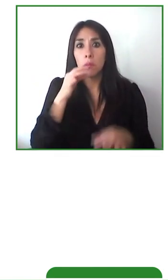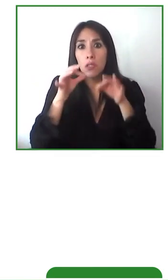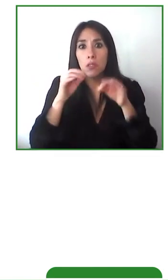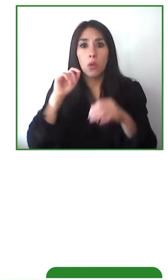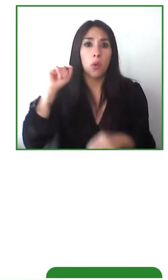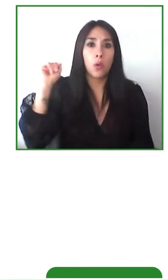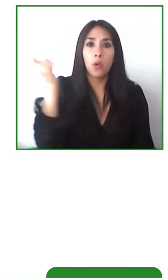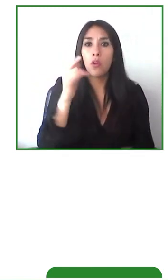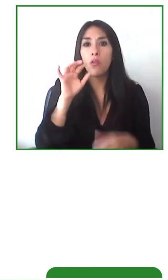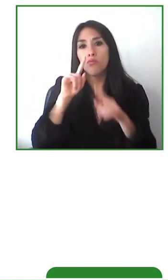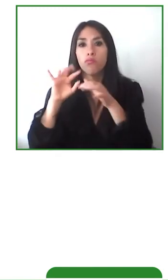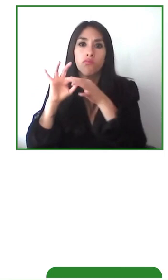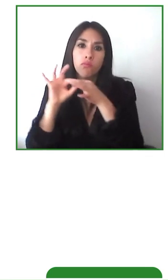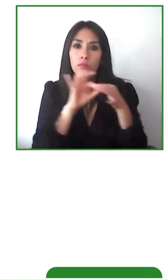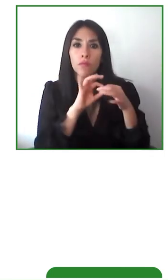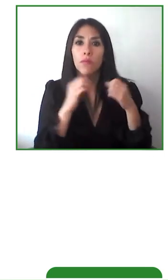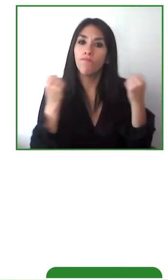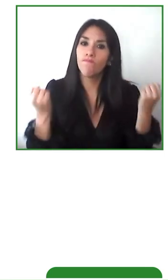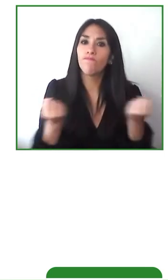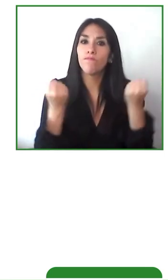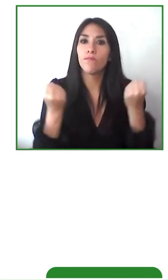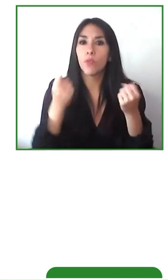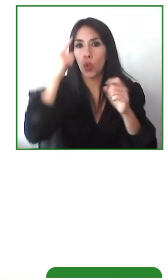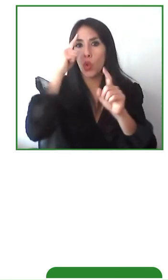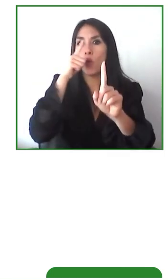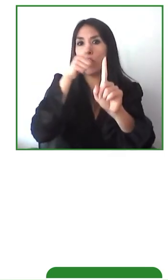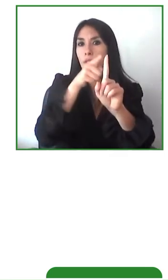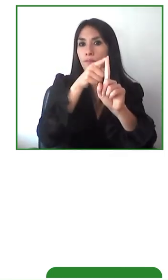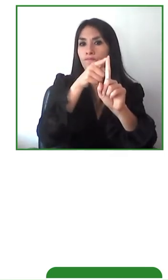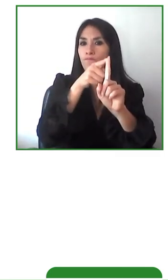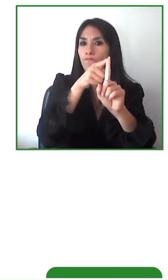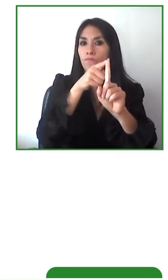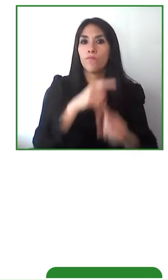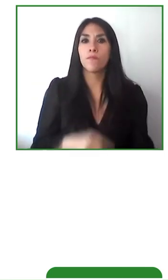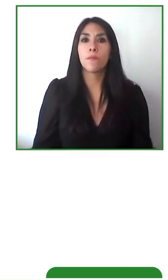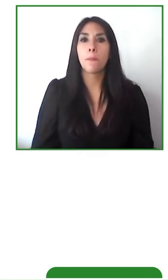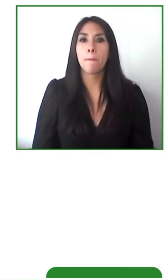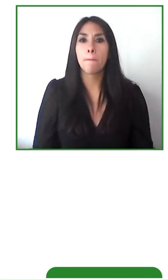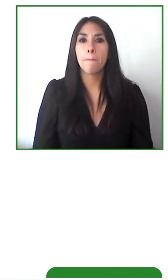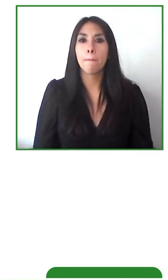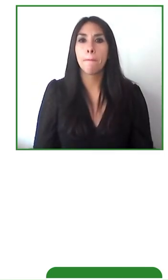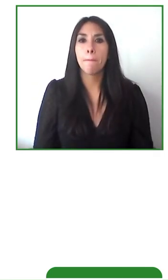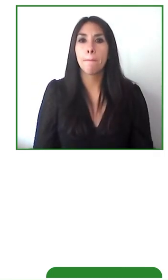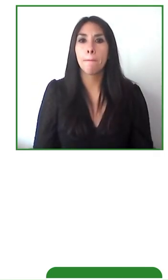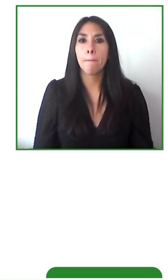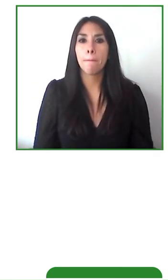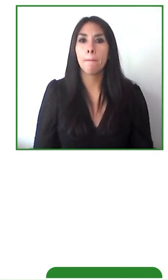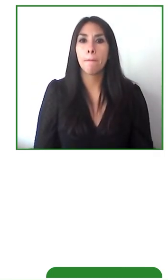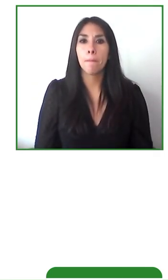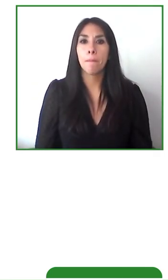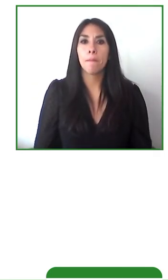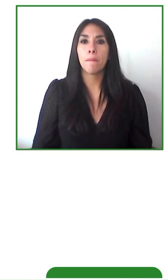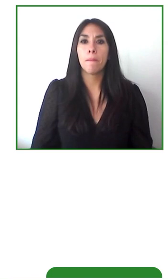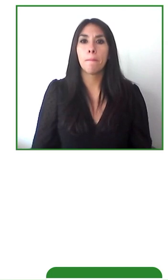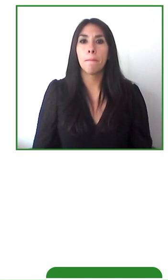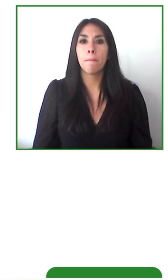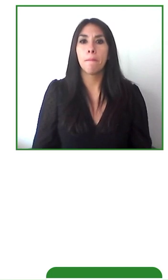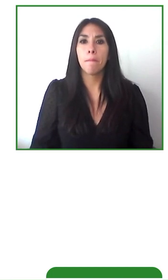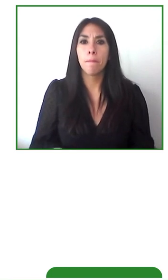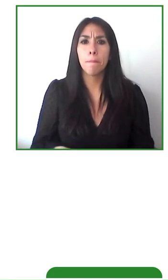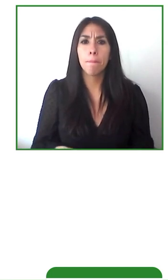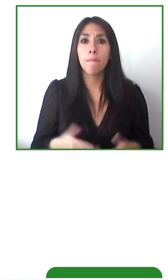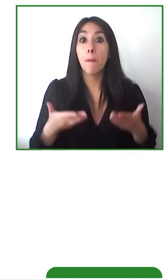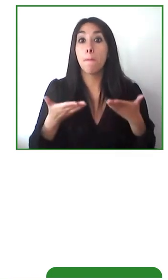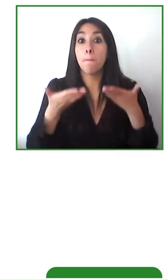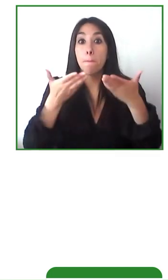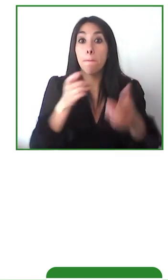al máximo número posible de personas una solución que permita mejorar sus vidas. Porque el mejorar sus vidas tiene impacto no solo en sus vidas, sino